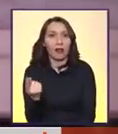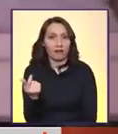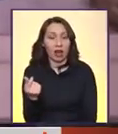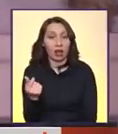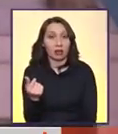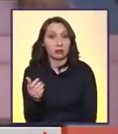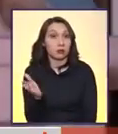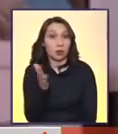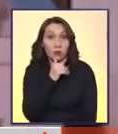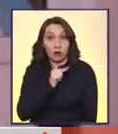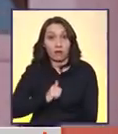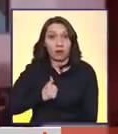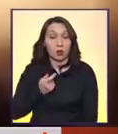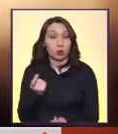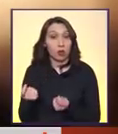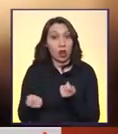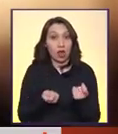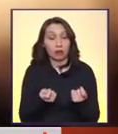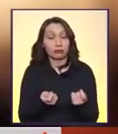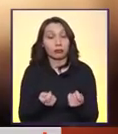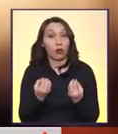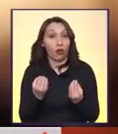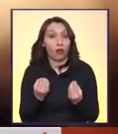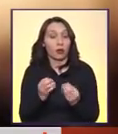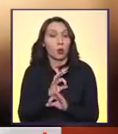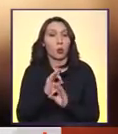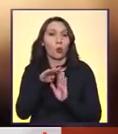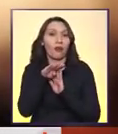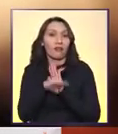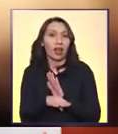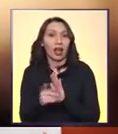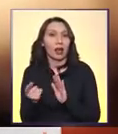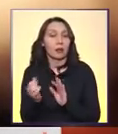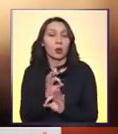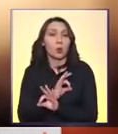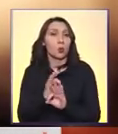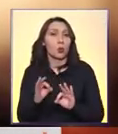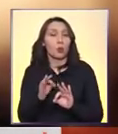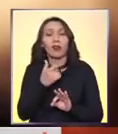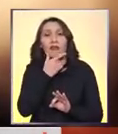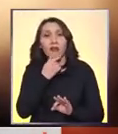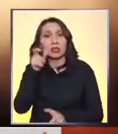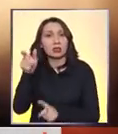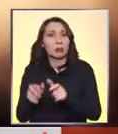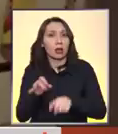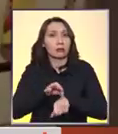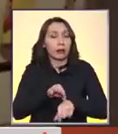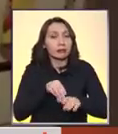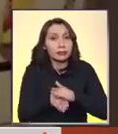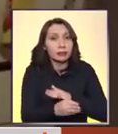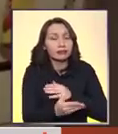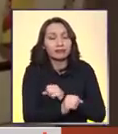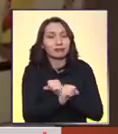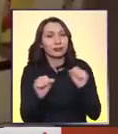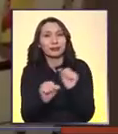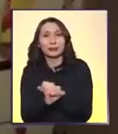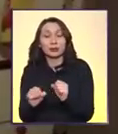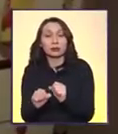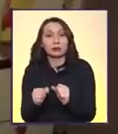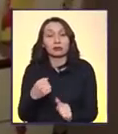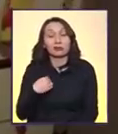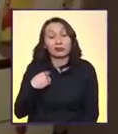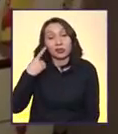una voluntad de negociar, obviamente los precios nunca van a bajar, nunca van a ser accesibles para los pacientes. Y finalmente yo